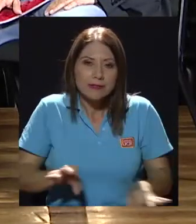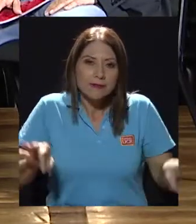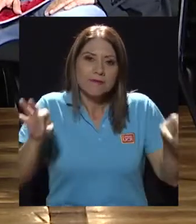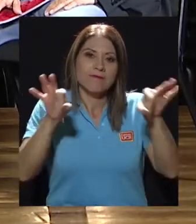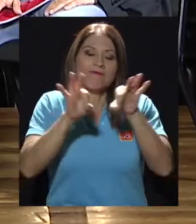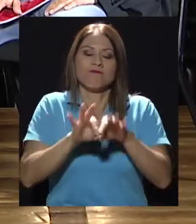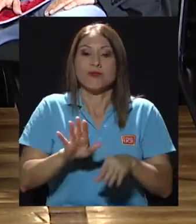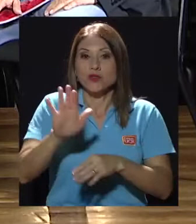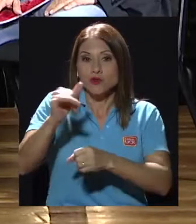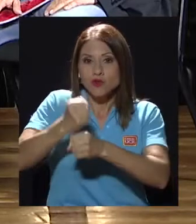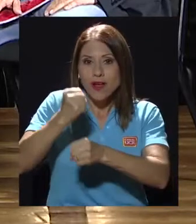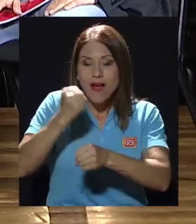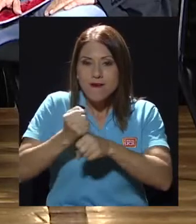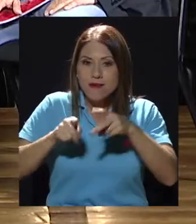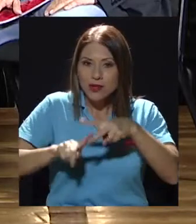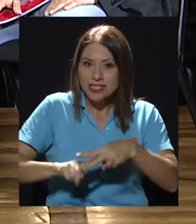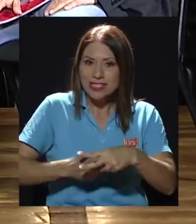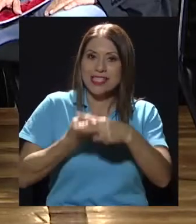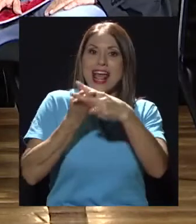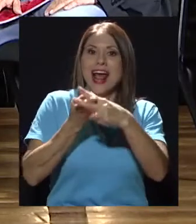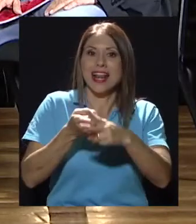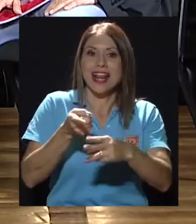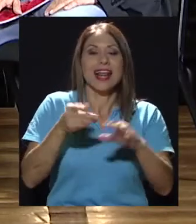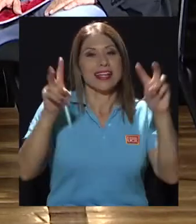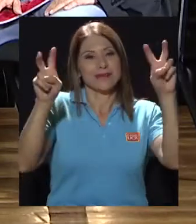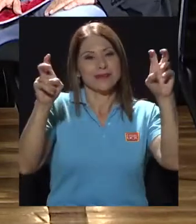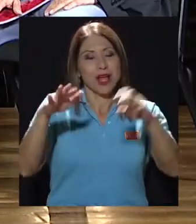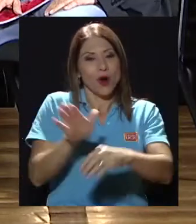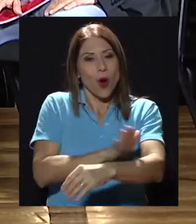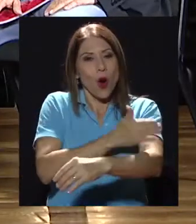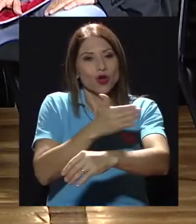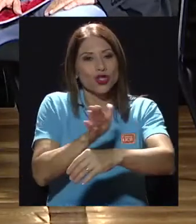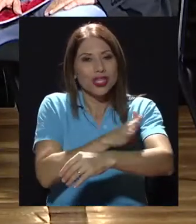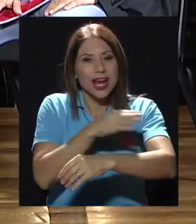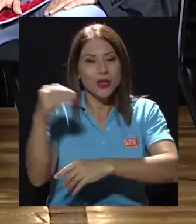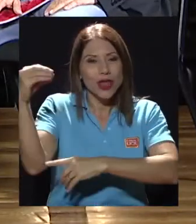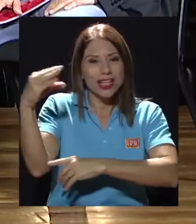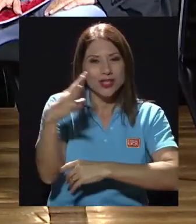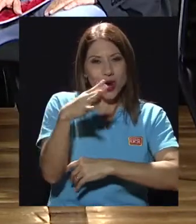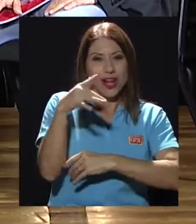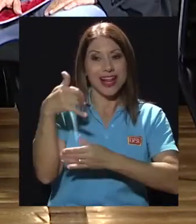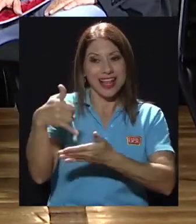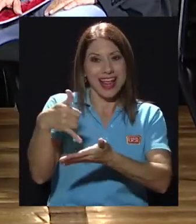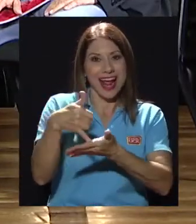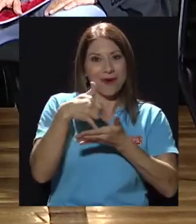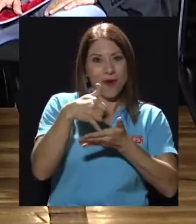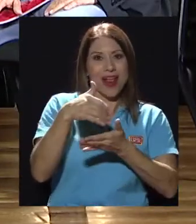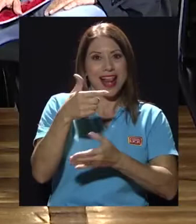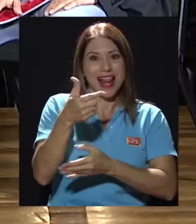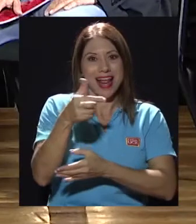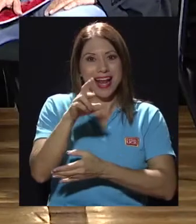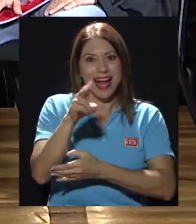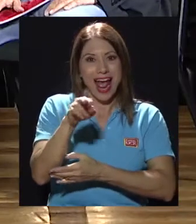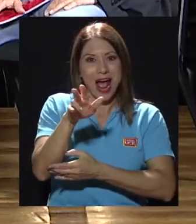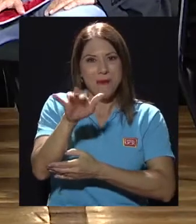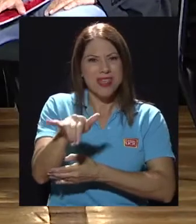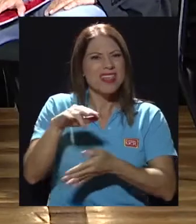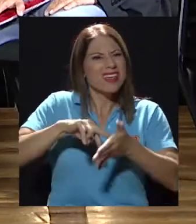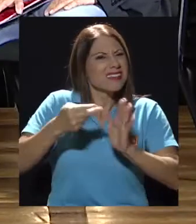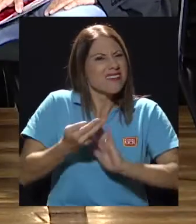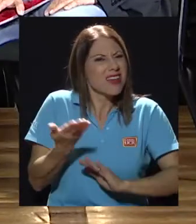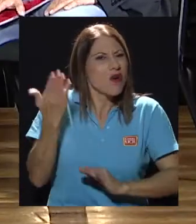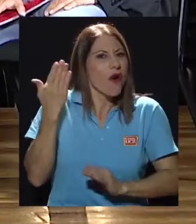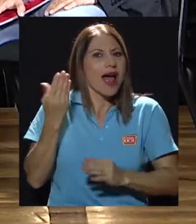trabajo inicial, que era el Concierto del Sol, que fue el que ganó el Grammy, ¿qué significó en ese momento determinado y qué puertas abrió también para